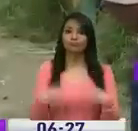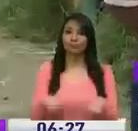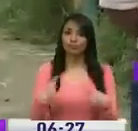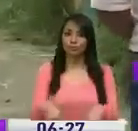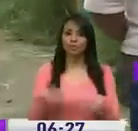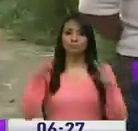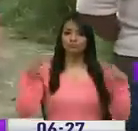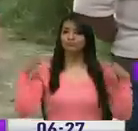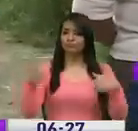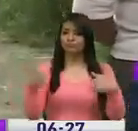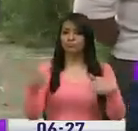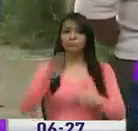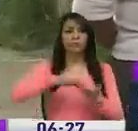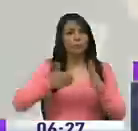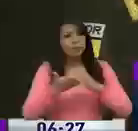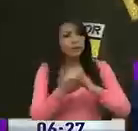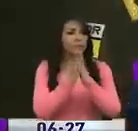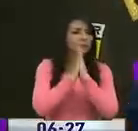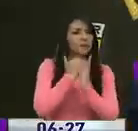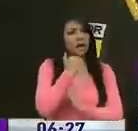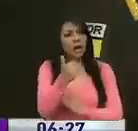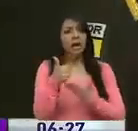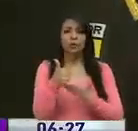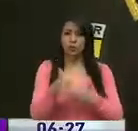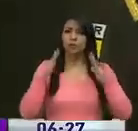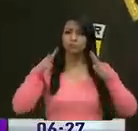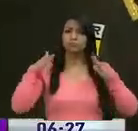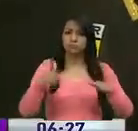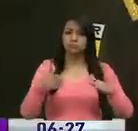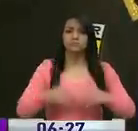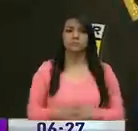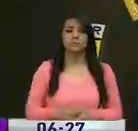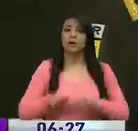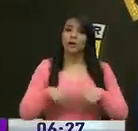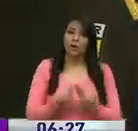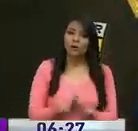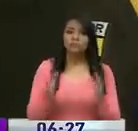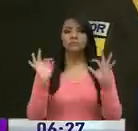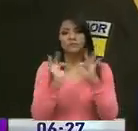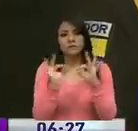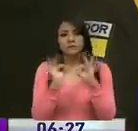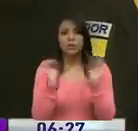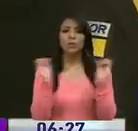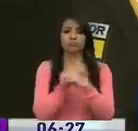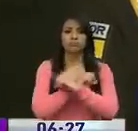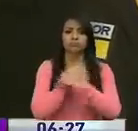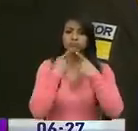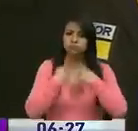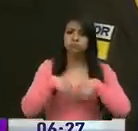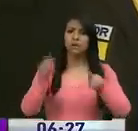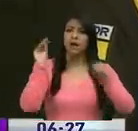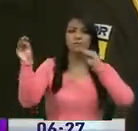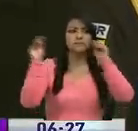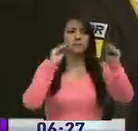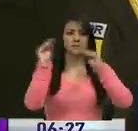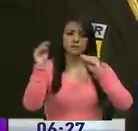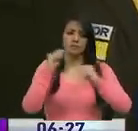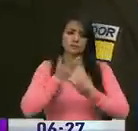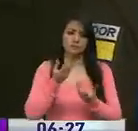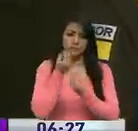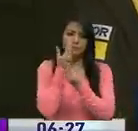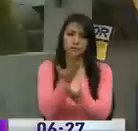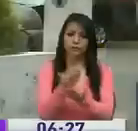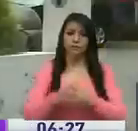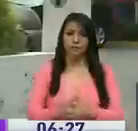para dar respuestas a la comunidad de alguna forma el uso de medios de redes sociales es mucho más masivo y se conocen más los casos y todo